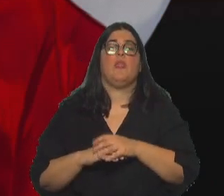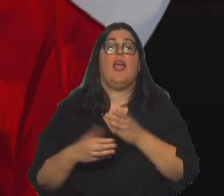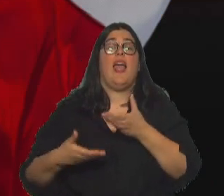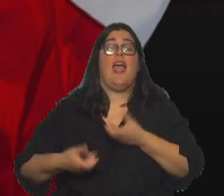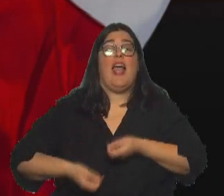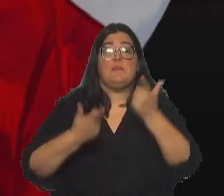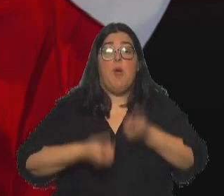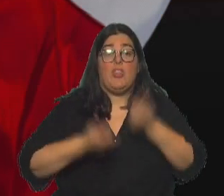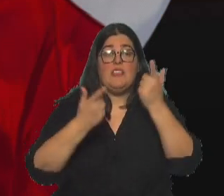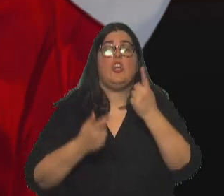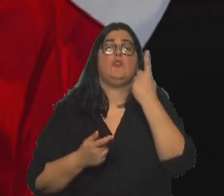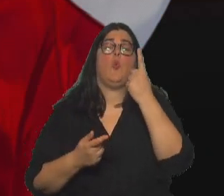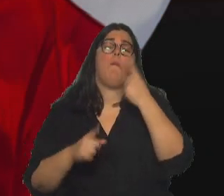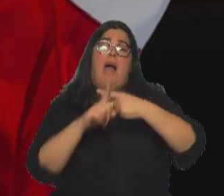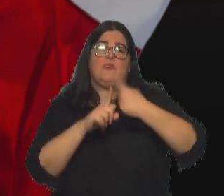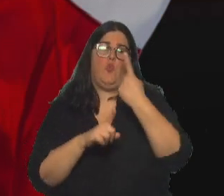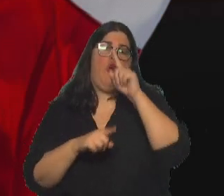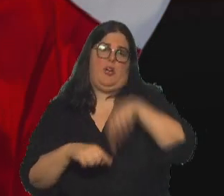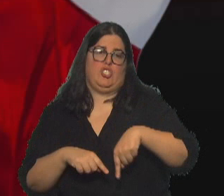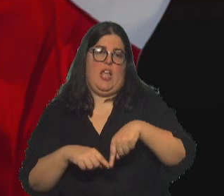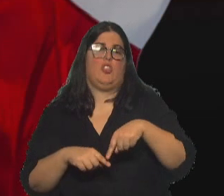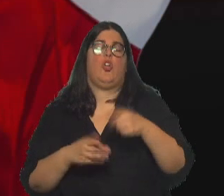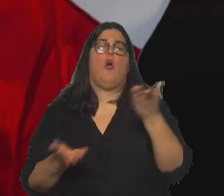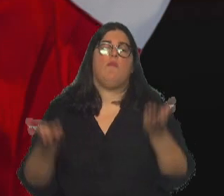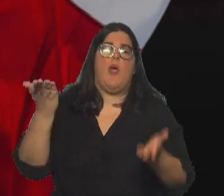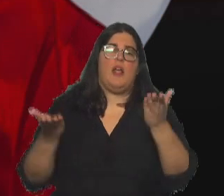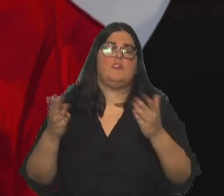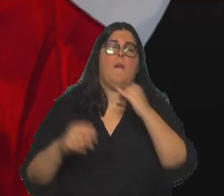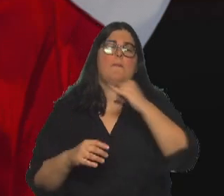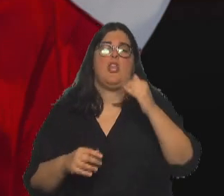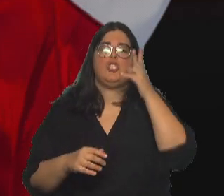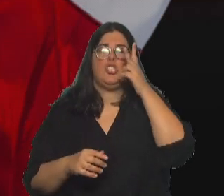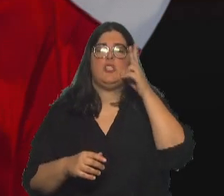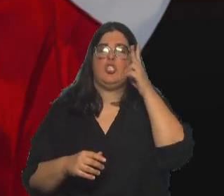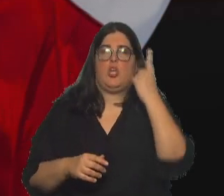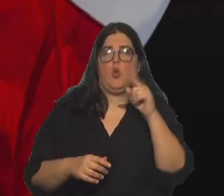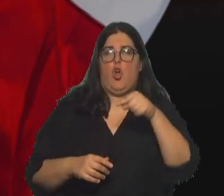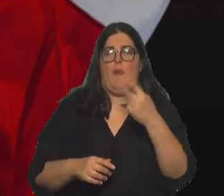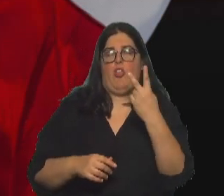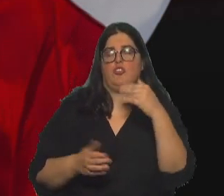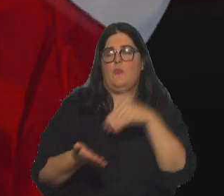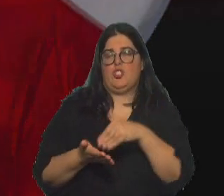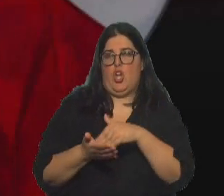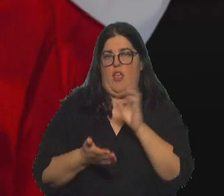1%. Y la balanza comercial cayó en 881,2 millones de dólares.